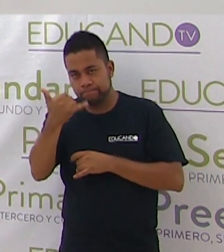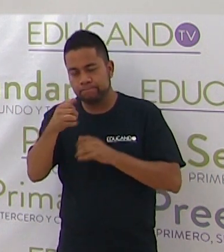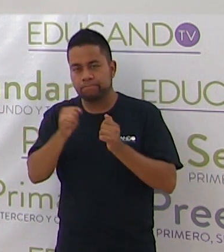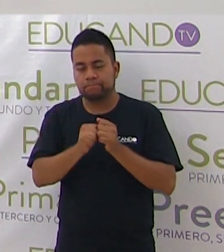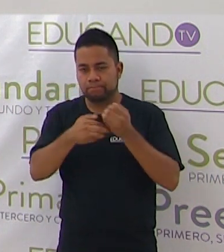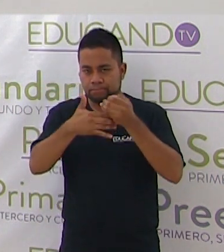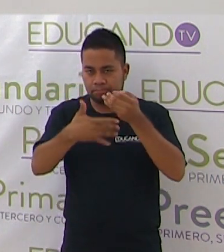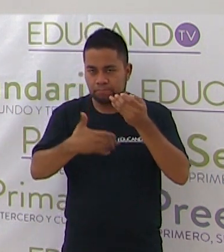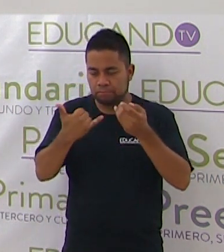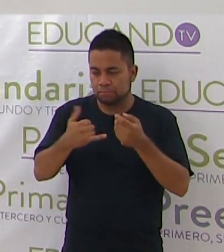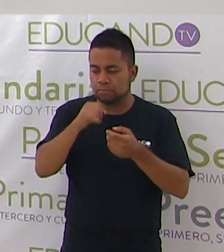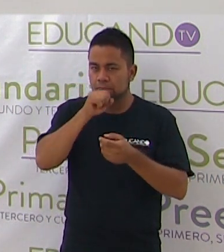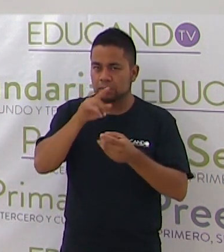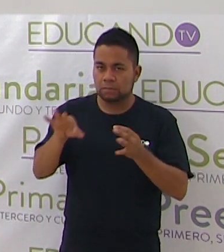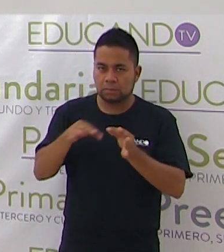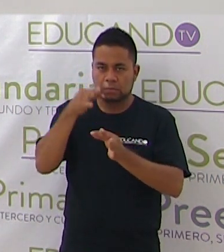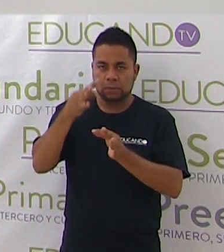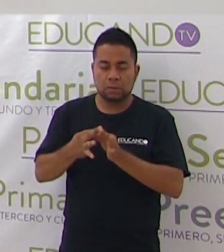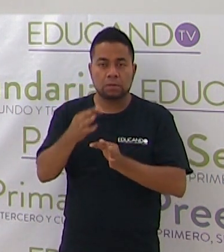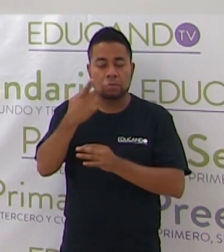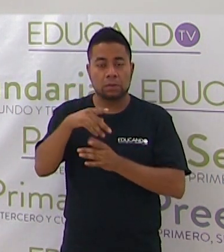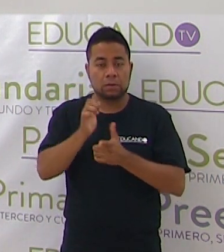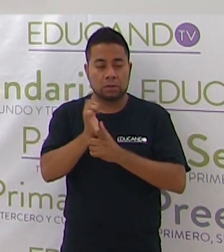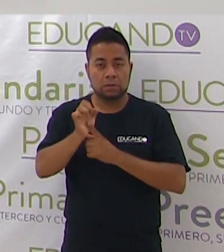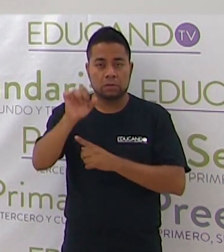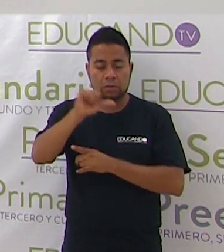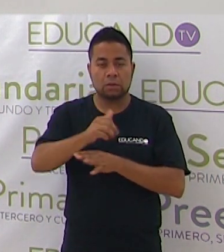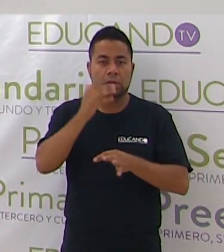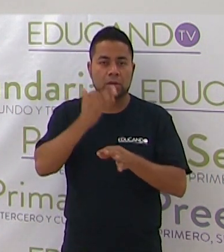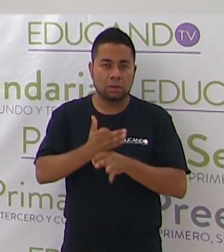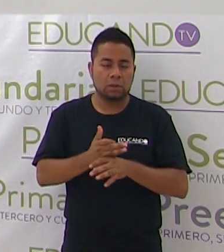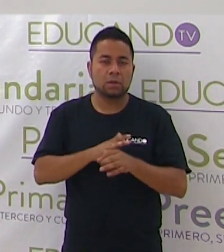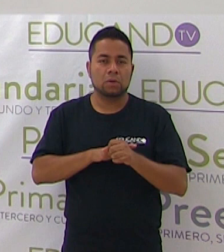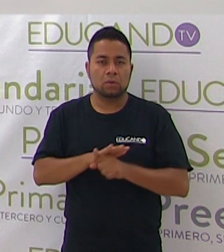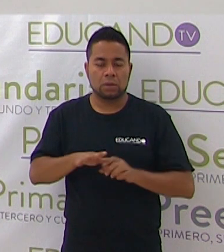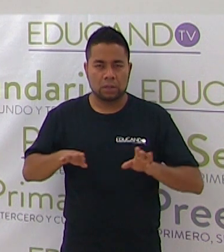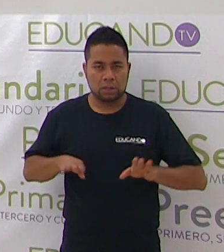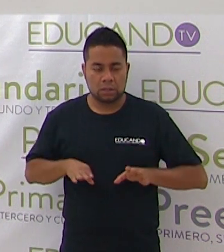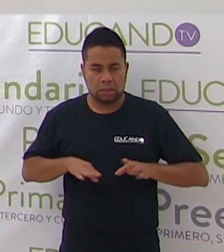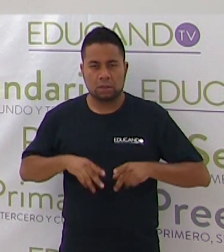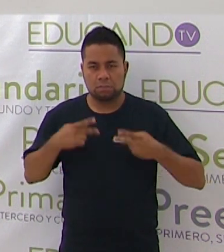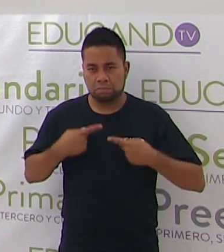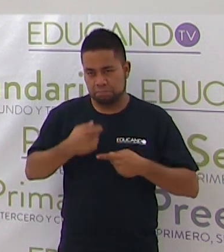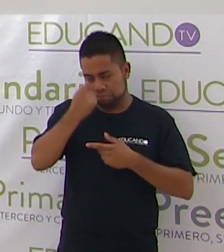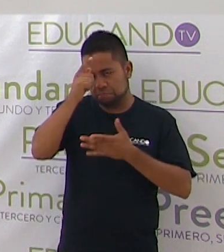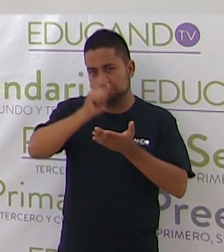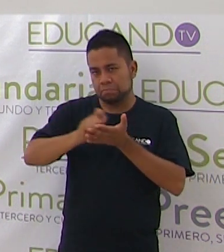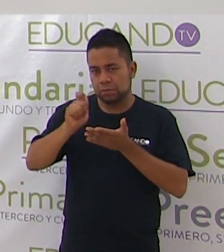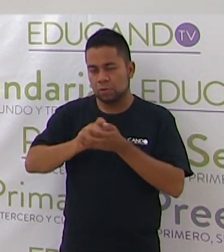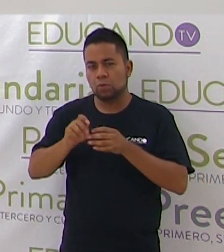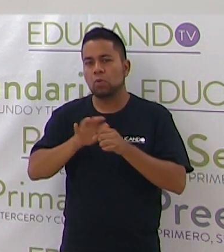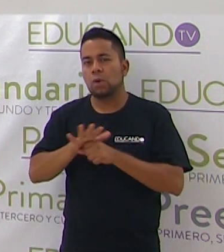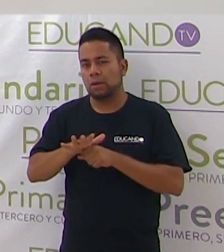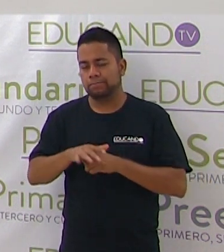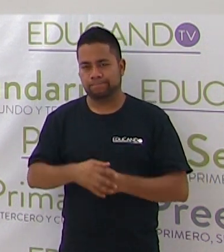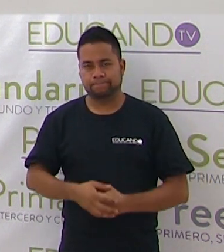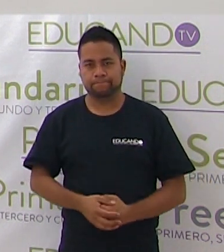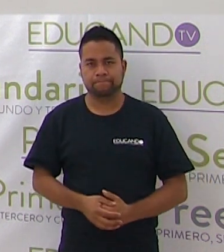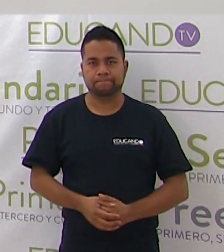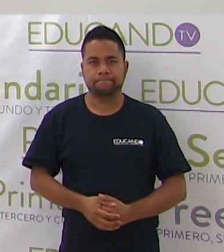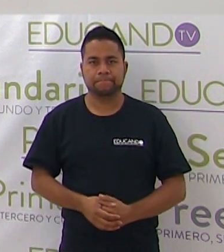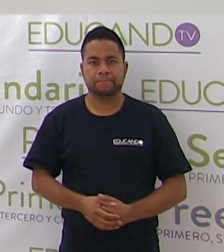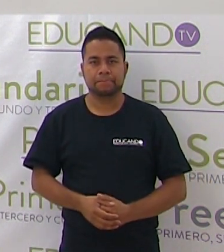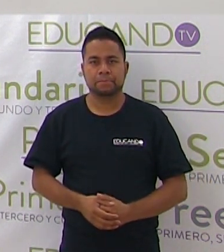desarrollo y de la conclusión, pero entonces hoy vamos a ver cuál es la postura del autor. ¿Cuál creen que es la postura del autor?